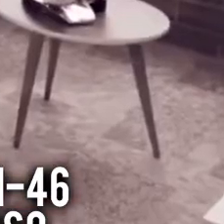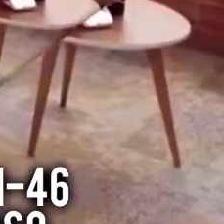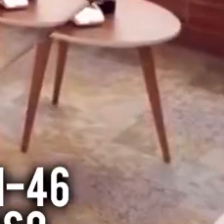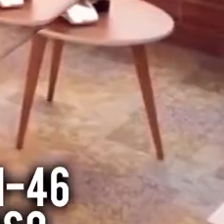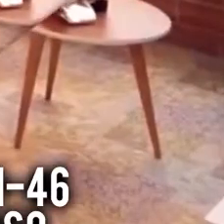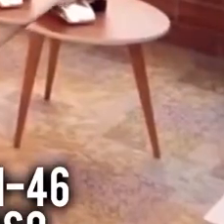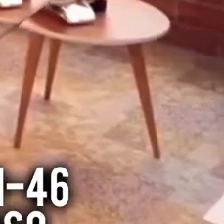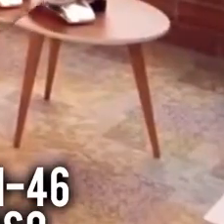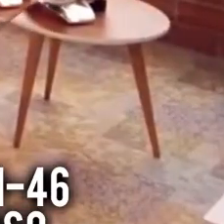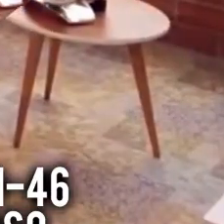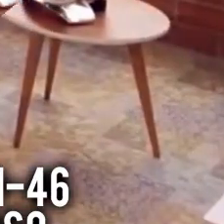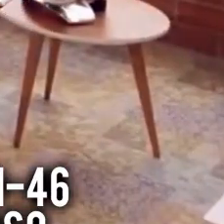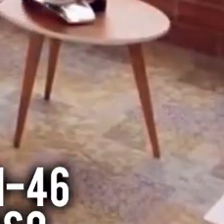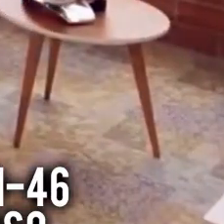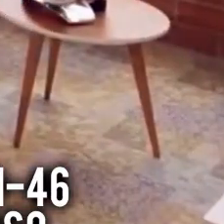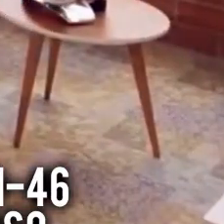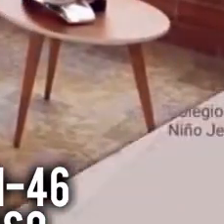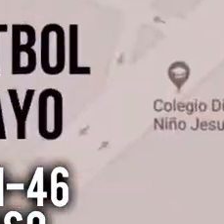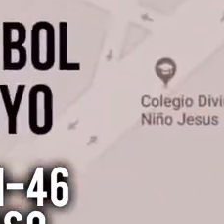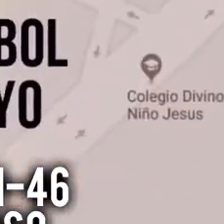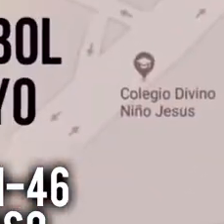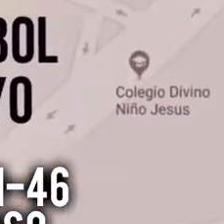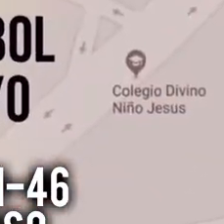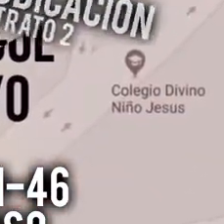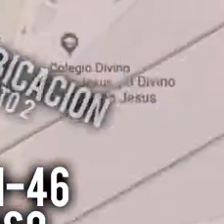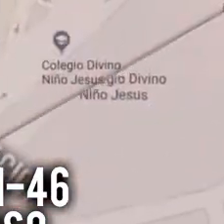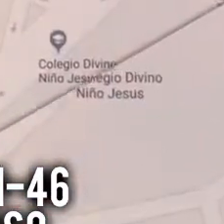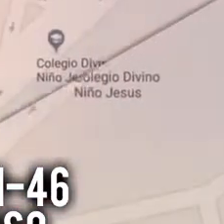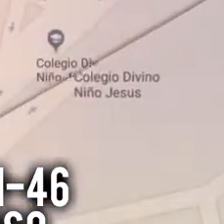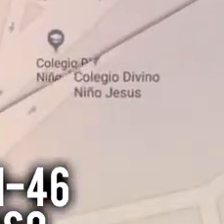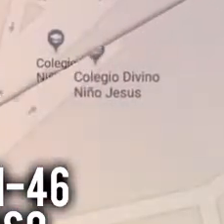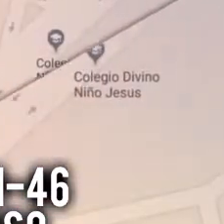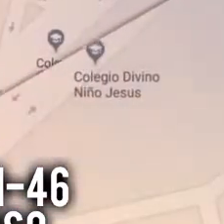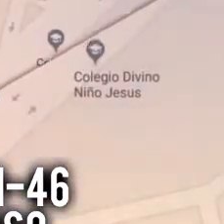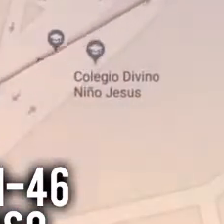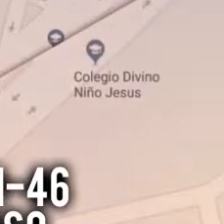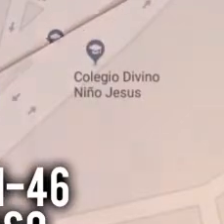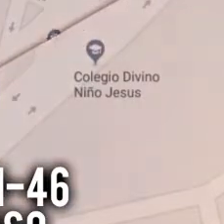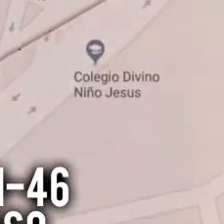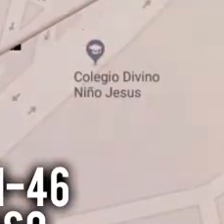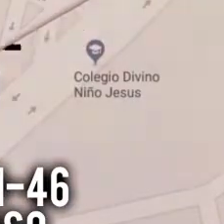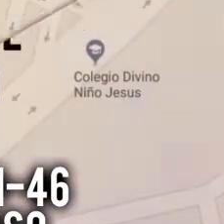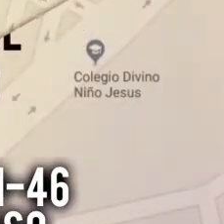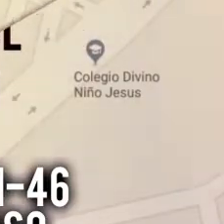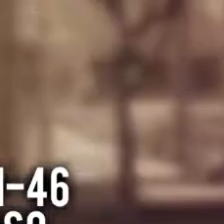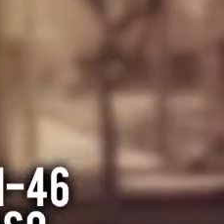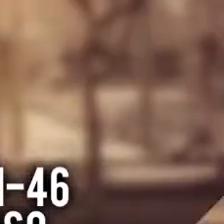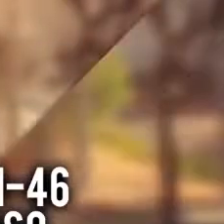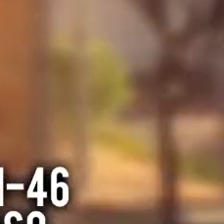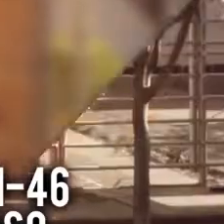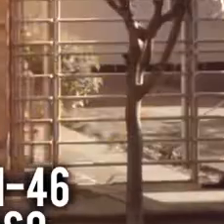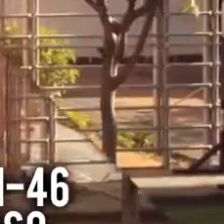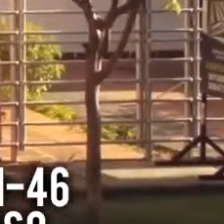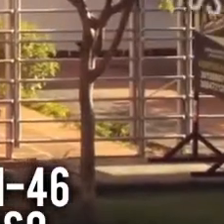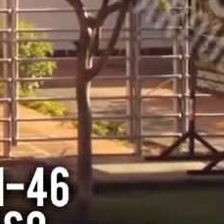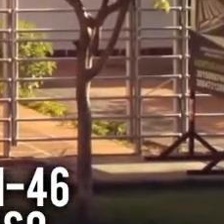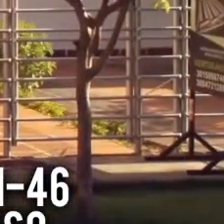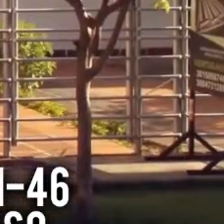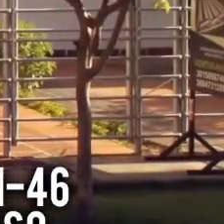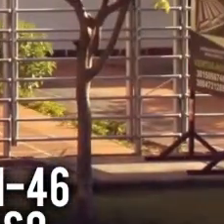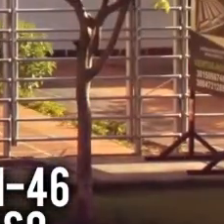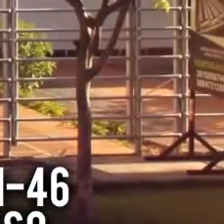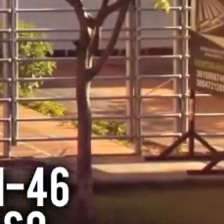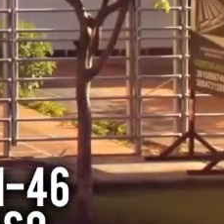excelente ubicación en el barrio Alcázar, parqueaderos, zonas verdes y juegos infantiles. Aplican todos los subsidios como